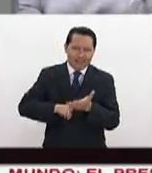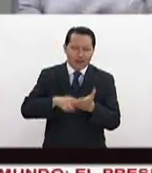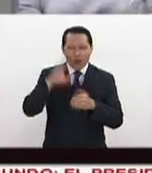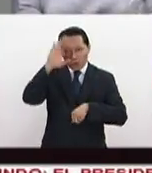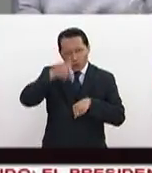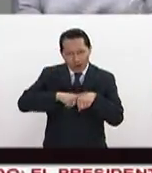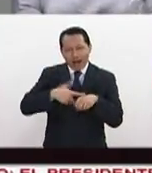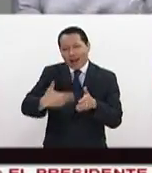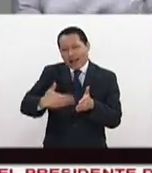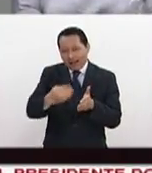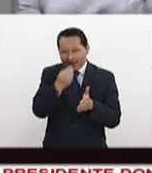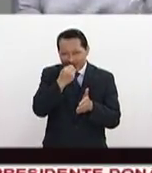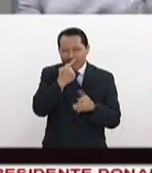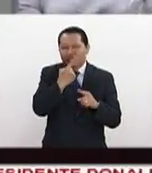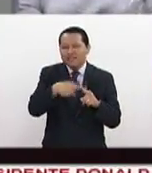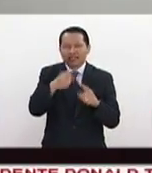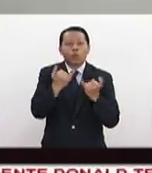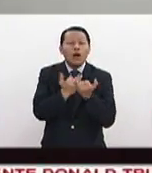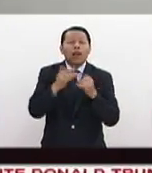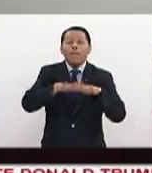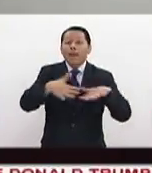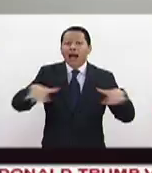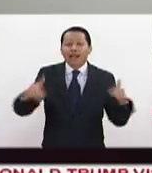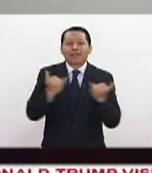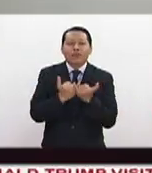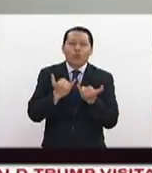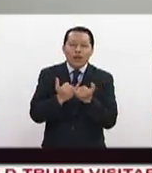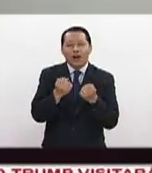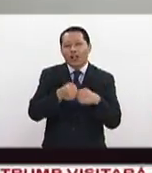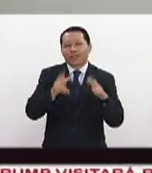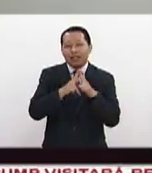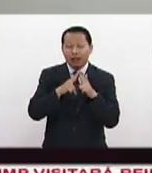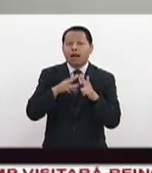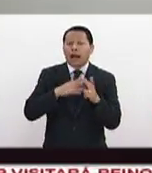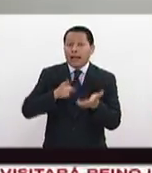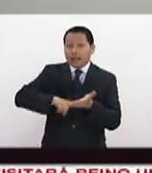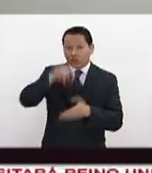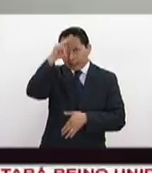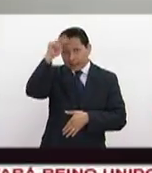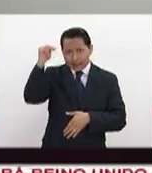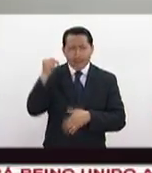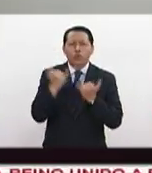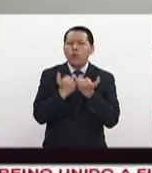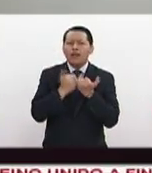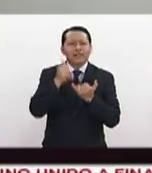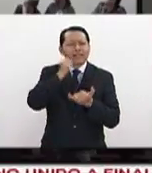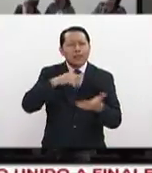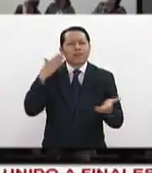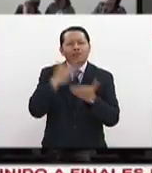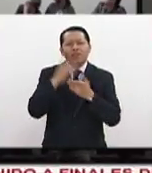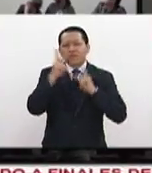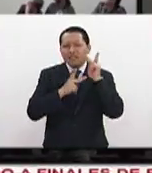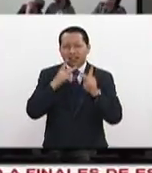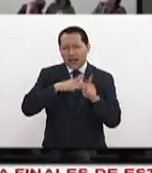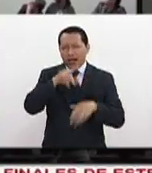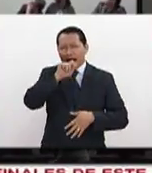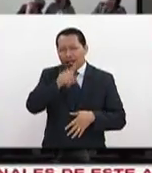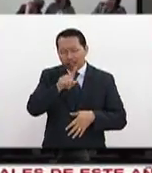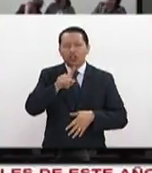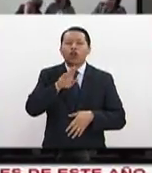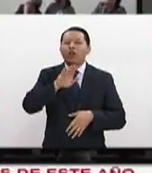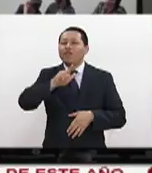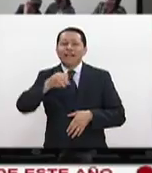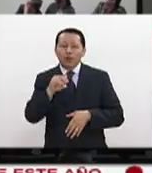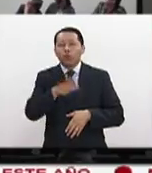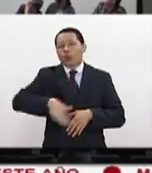cultural y gastronómico, así como por sus playas y hospitalidad. La entidad nayarita es un destino frecuentado por visitantes de Jalisco, el